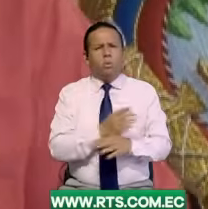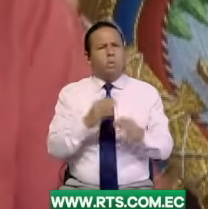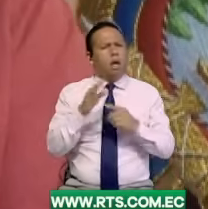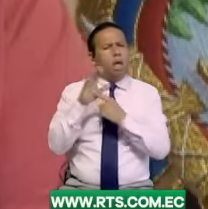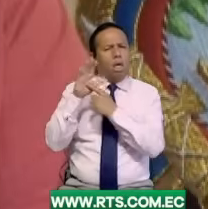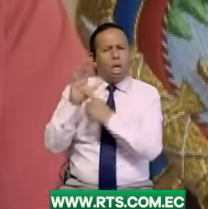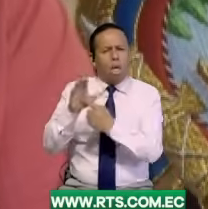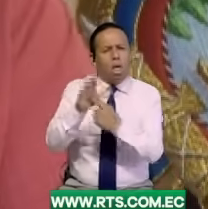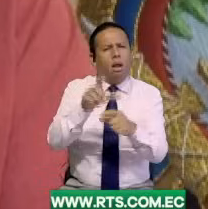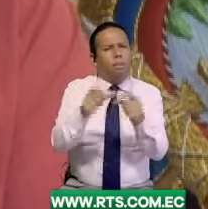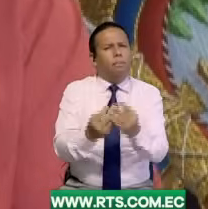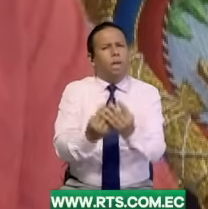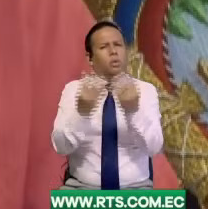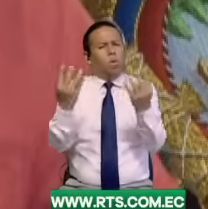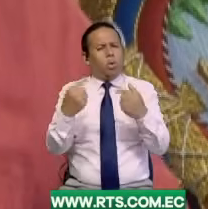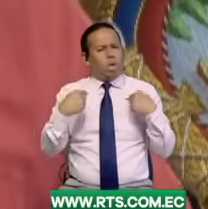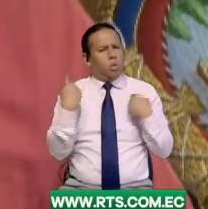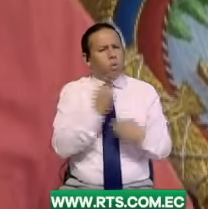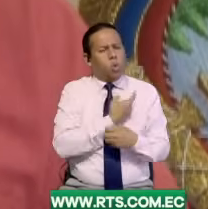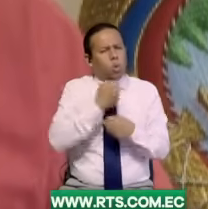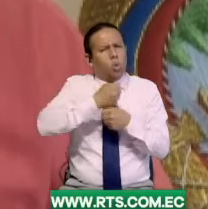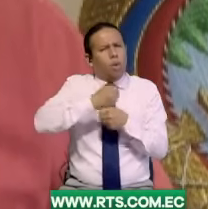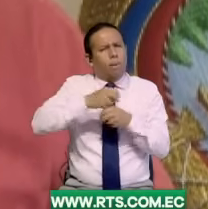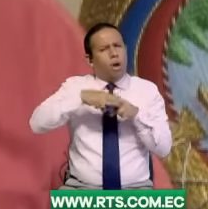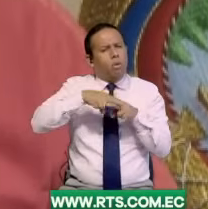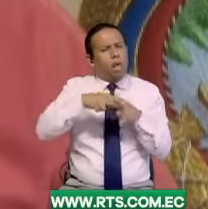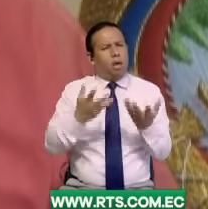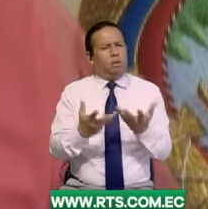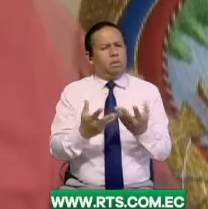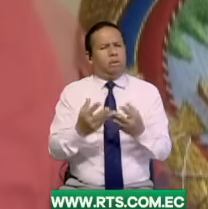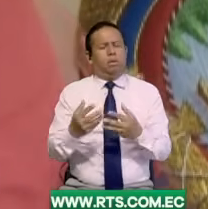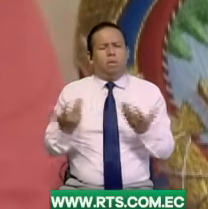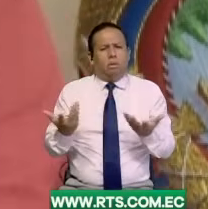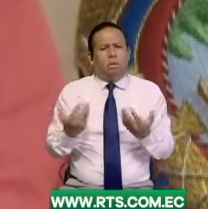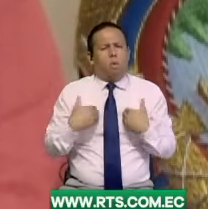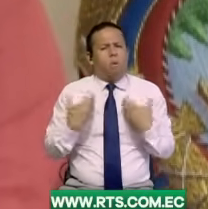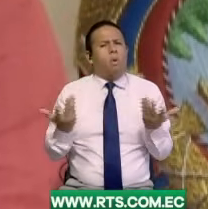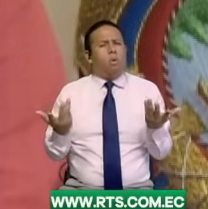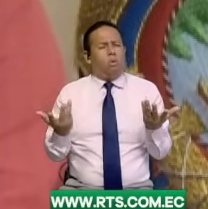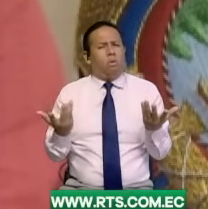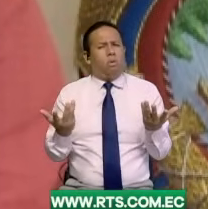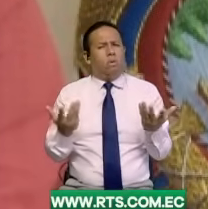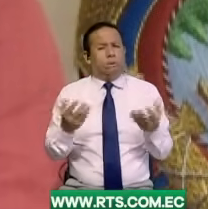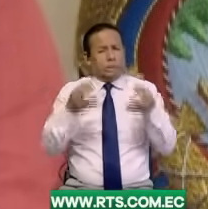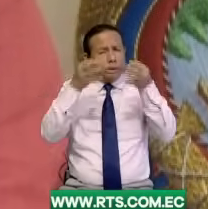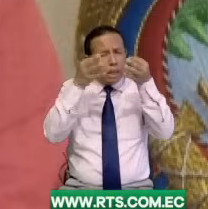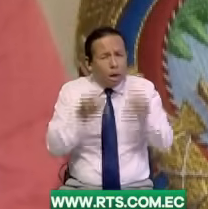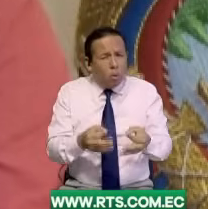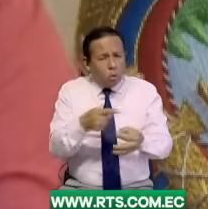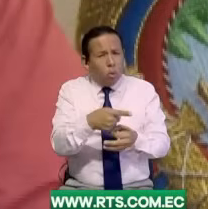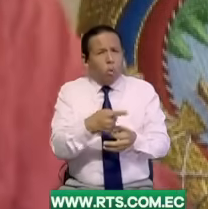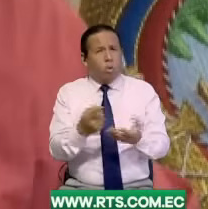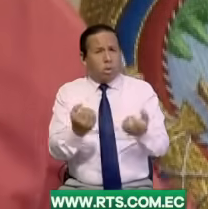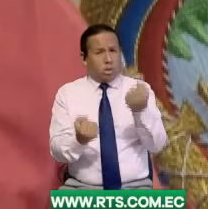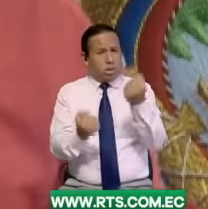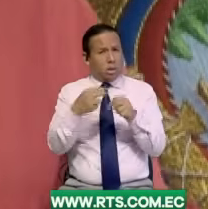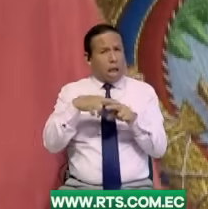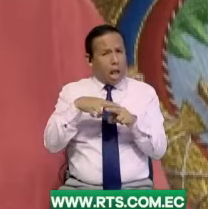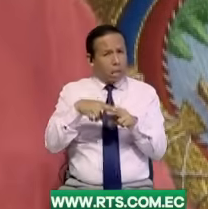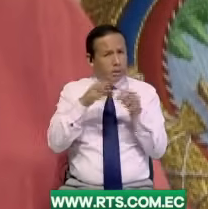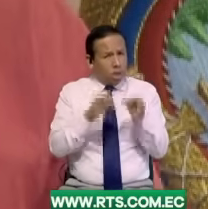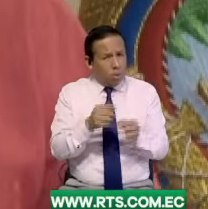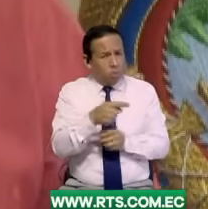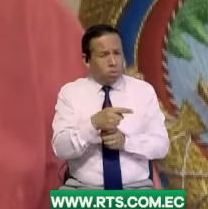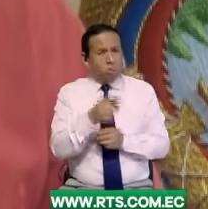contra del gremio, en contra de todo el mundo. No sabemos si es un carro legal, porque hasta eso